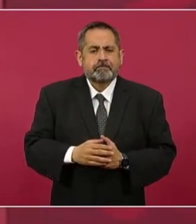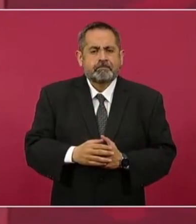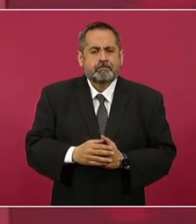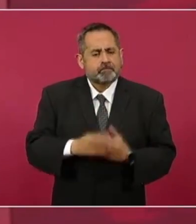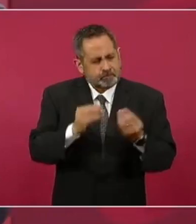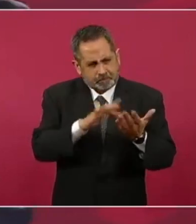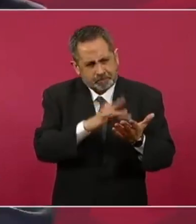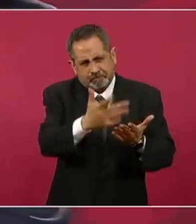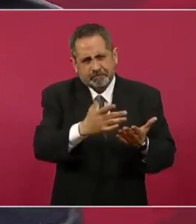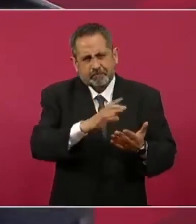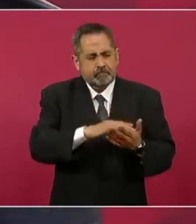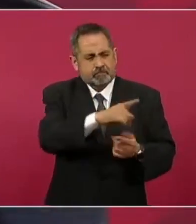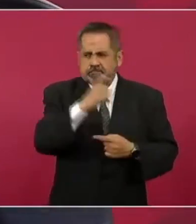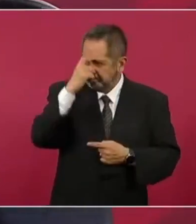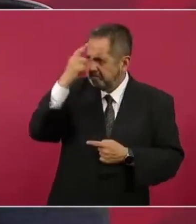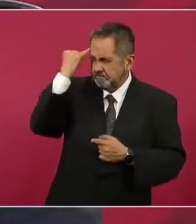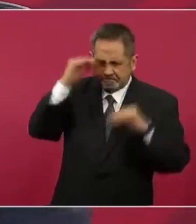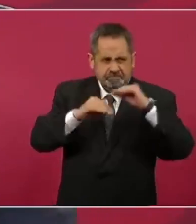les agradezco mucho por su iniciativa,